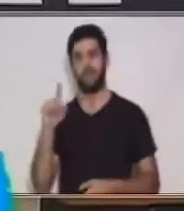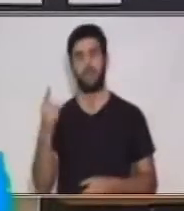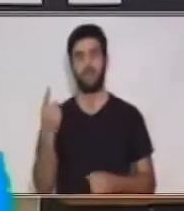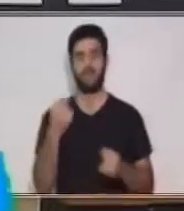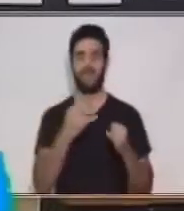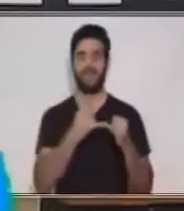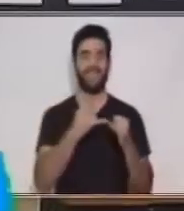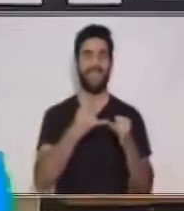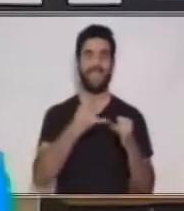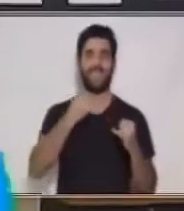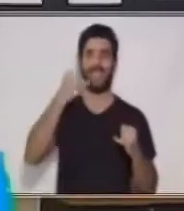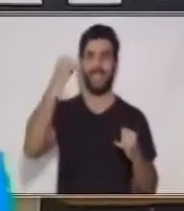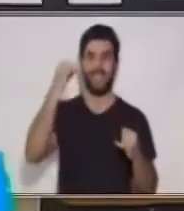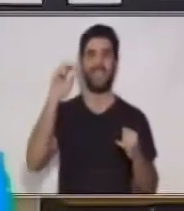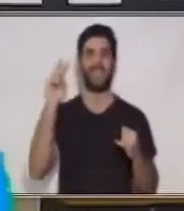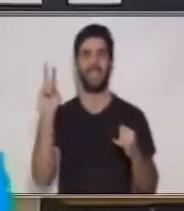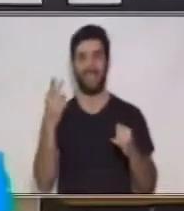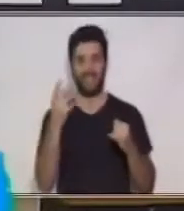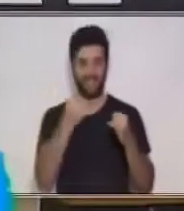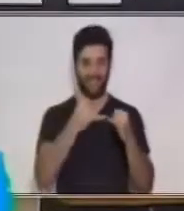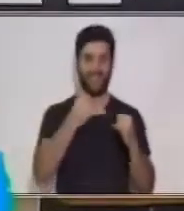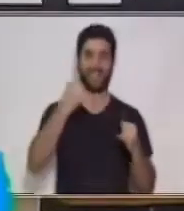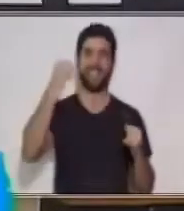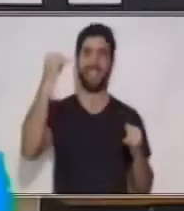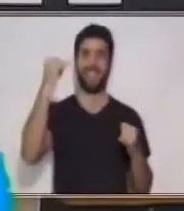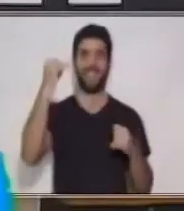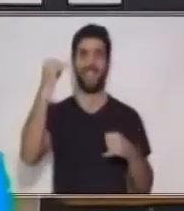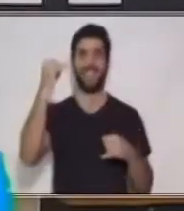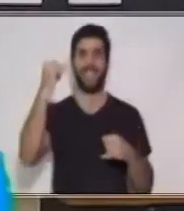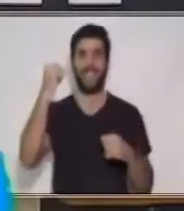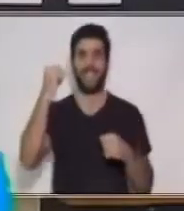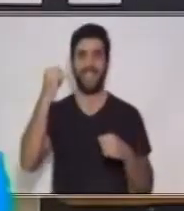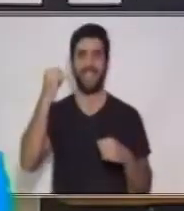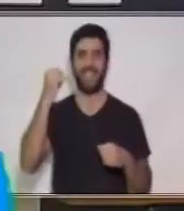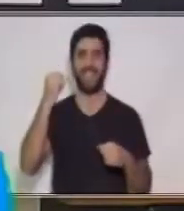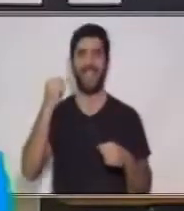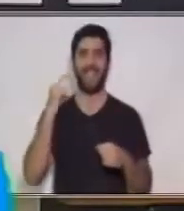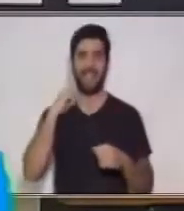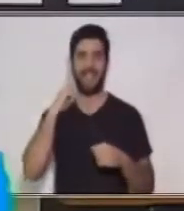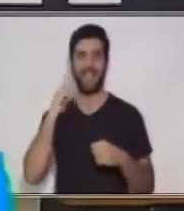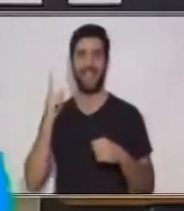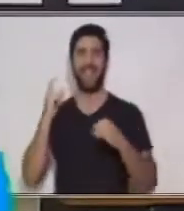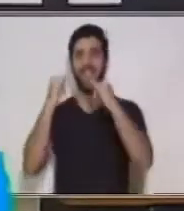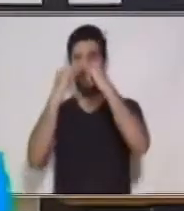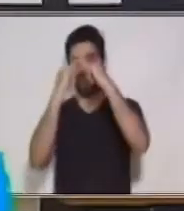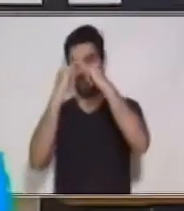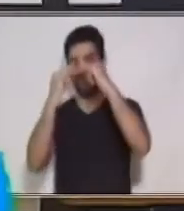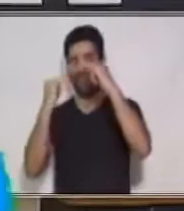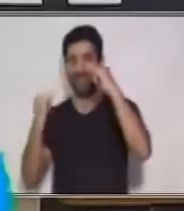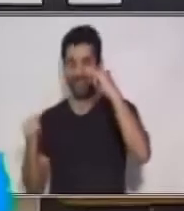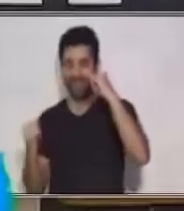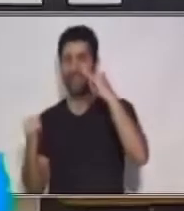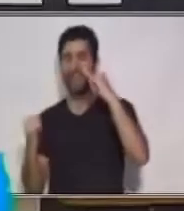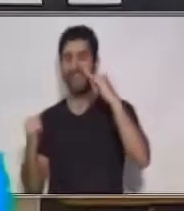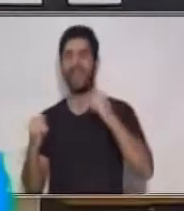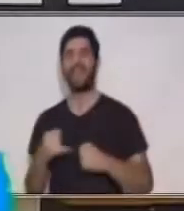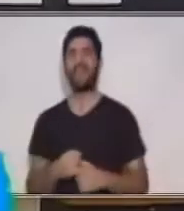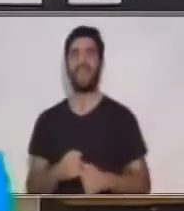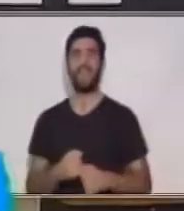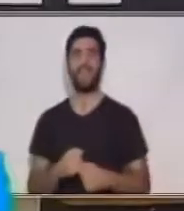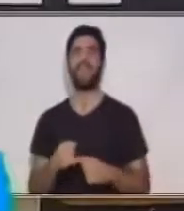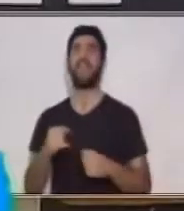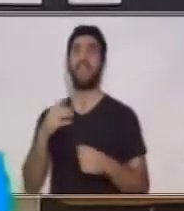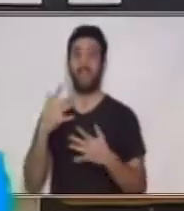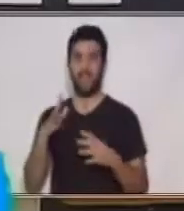Vamos entonces a la segunda línea, esta es la primera línea, vamos ahora a la segunda línea y luego terminamos con